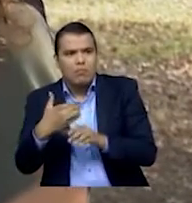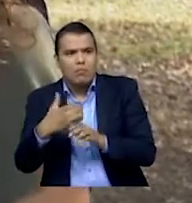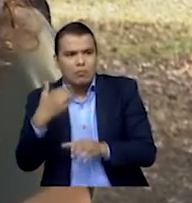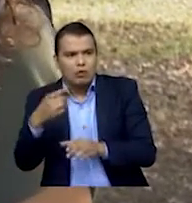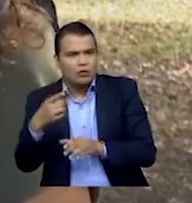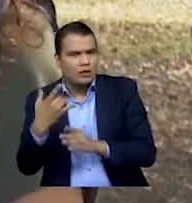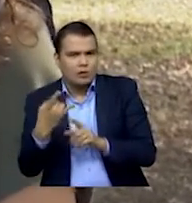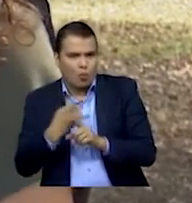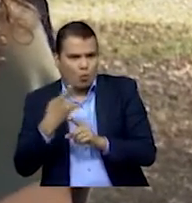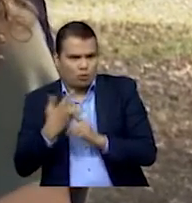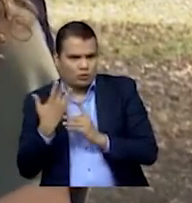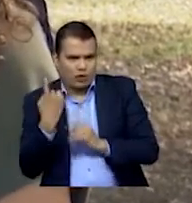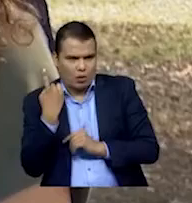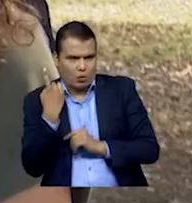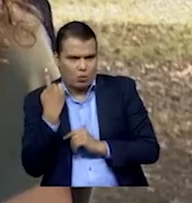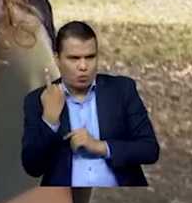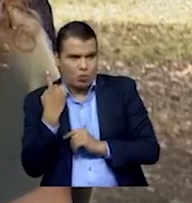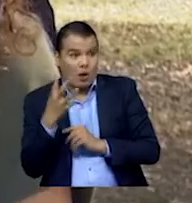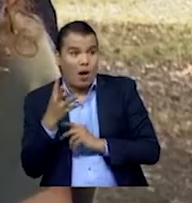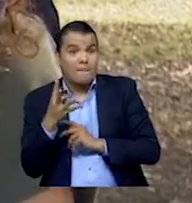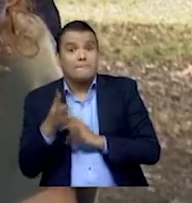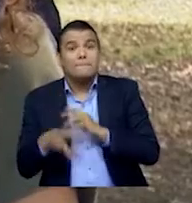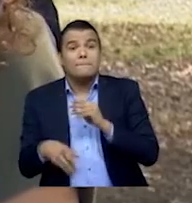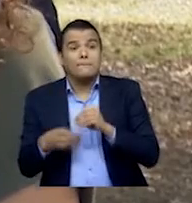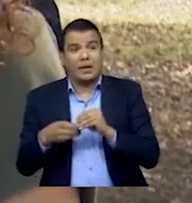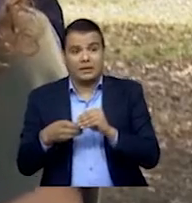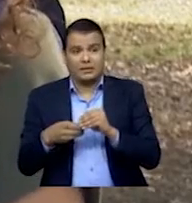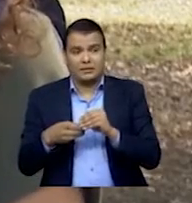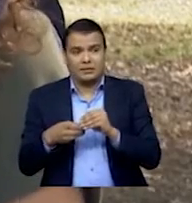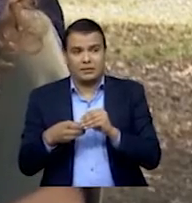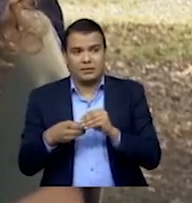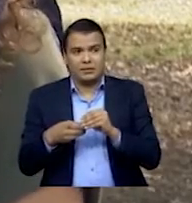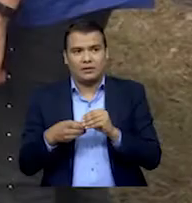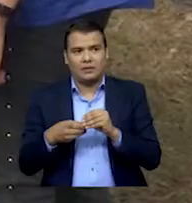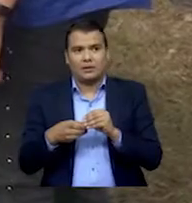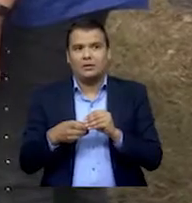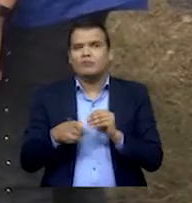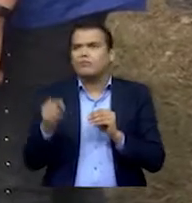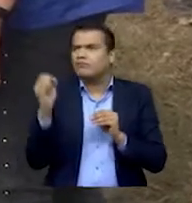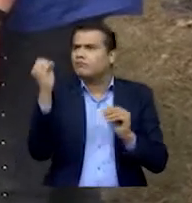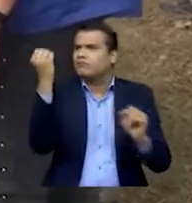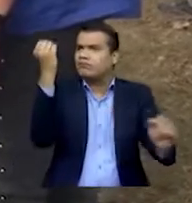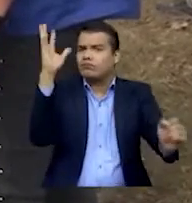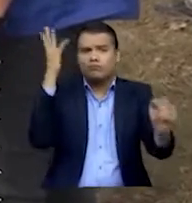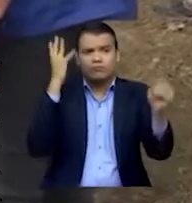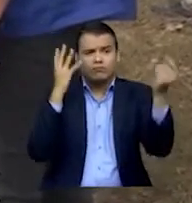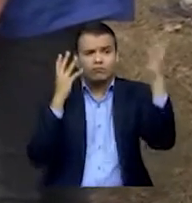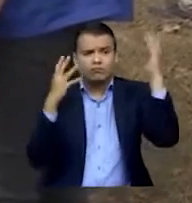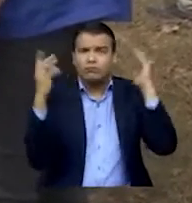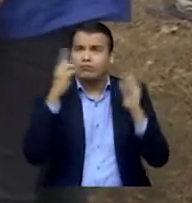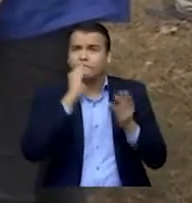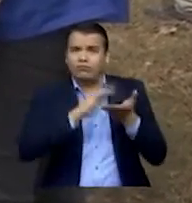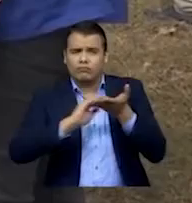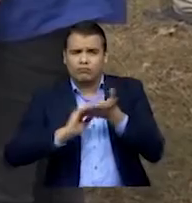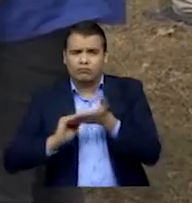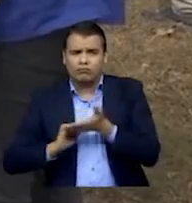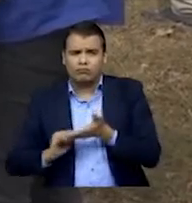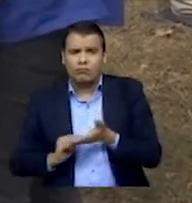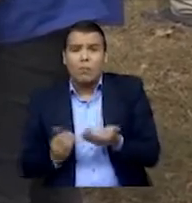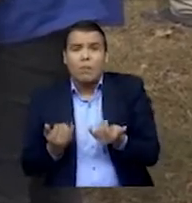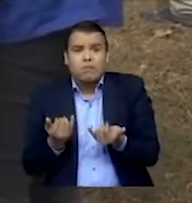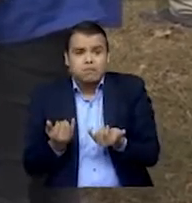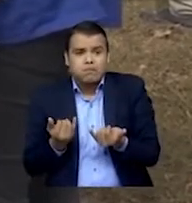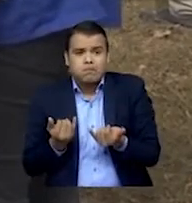solamente vamos a hacer unas intervenciones de carácter forestal donde están las las